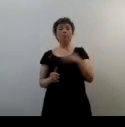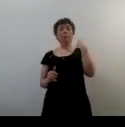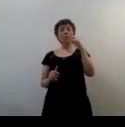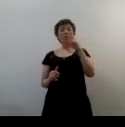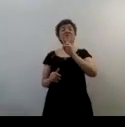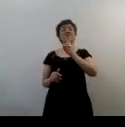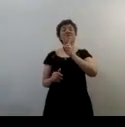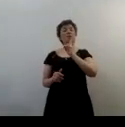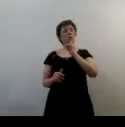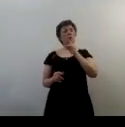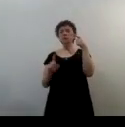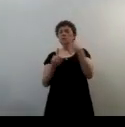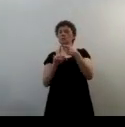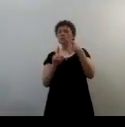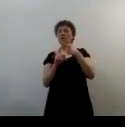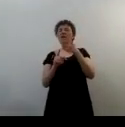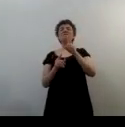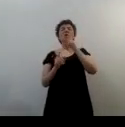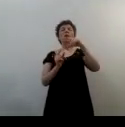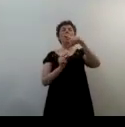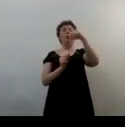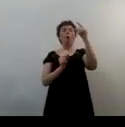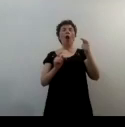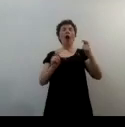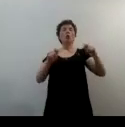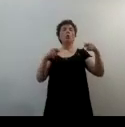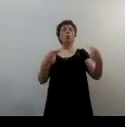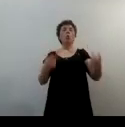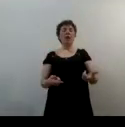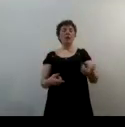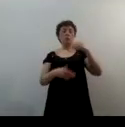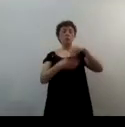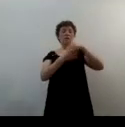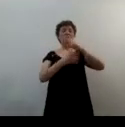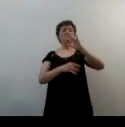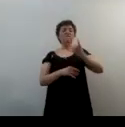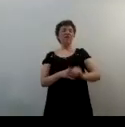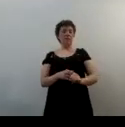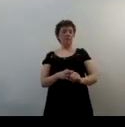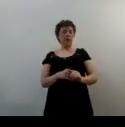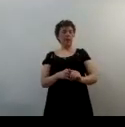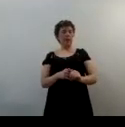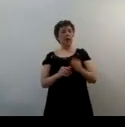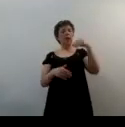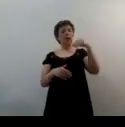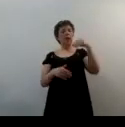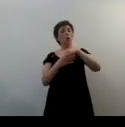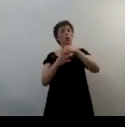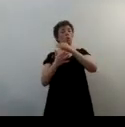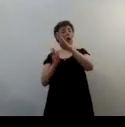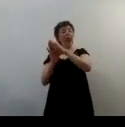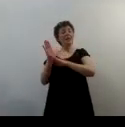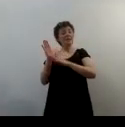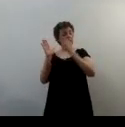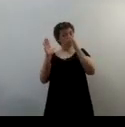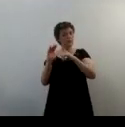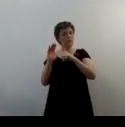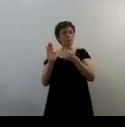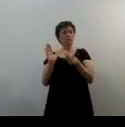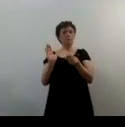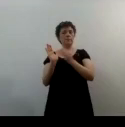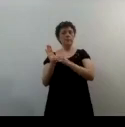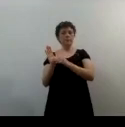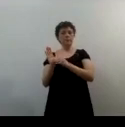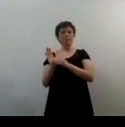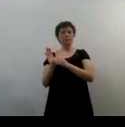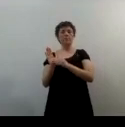insisto mucho en esas de hoja o en esas crudas por ese contenido en fibra. Incluyo ahí, que no está en la lista, pero brasicáceas, coles, tal, pero bueno,